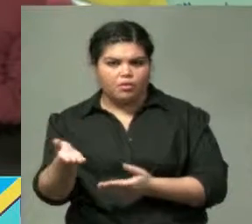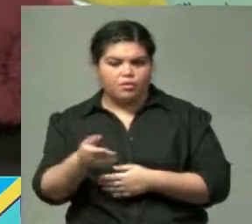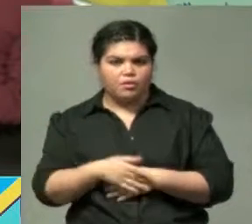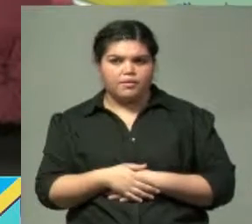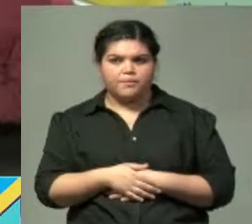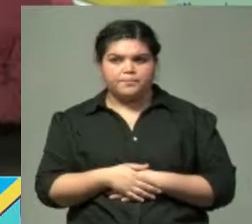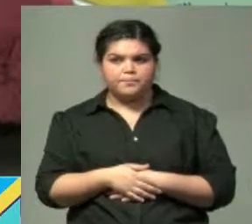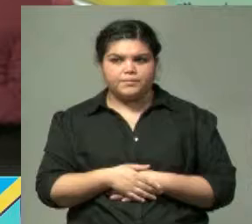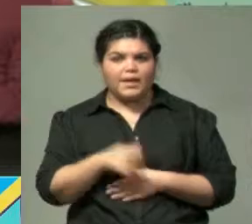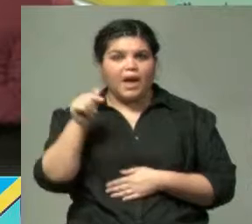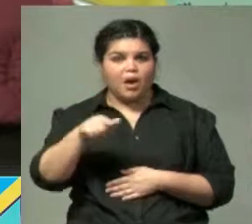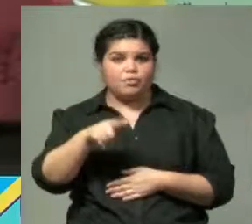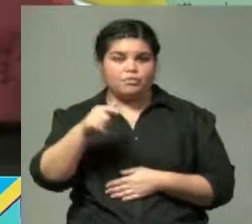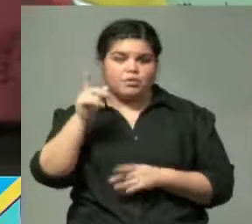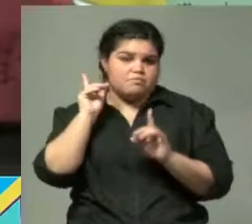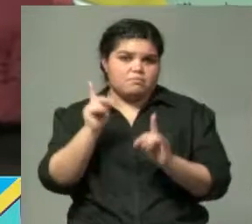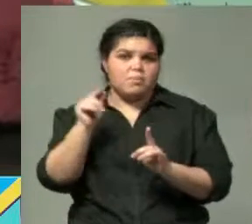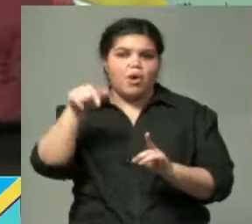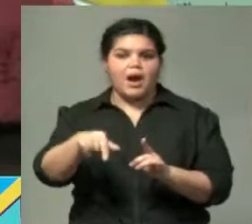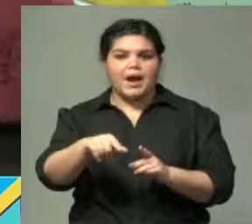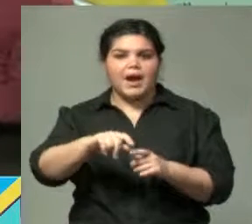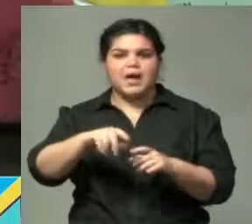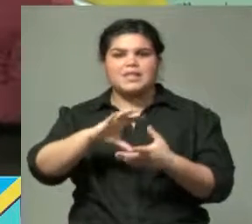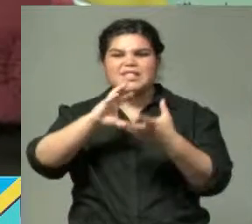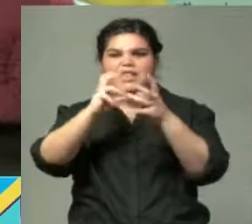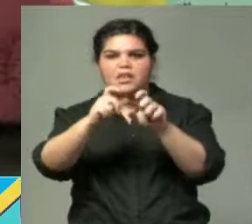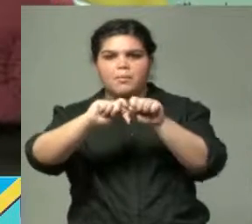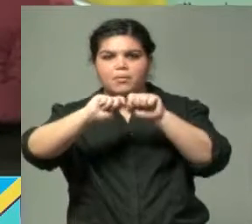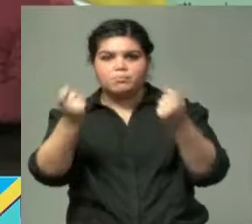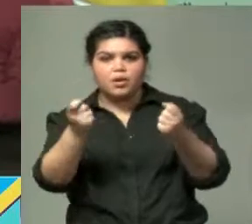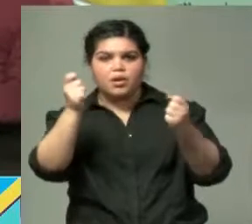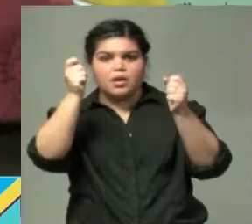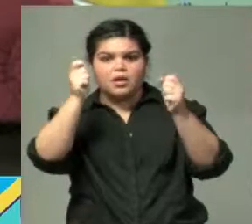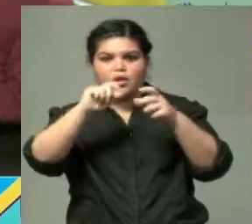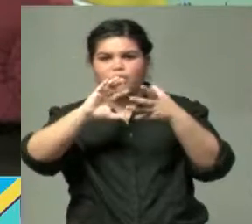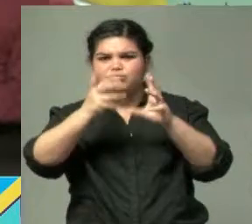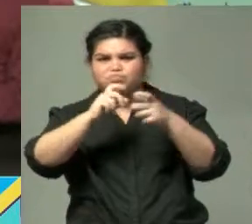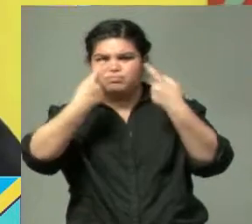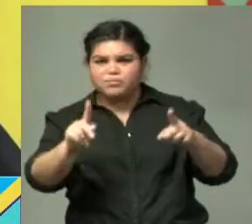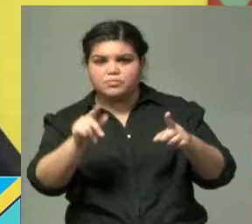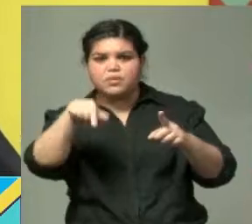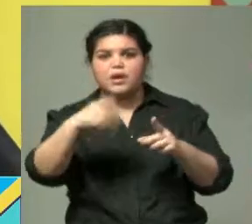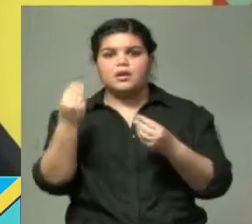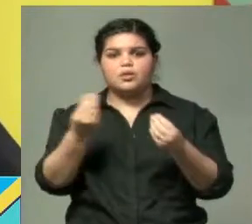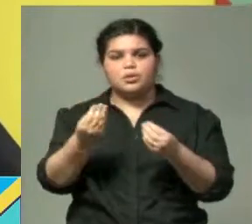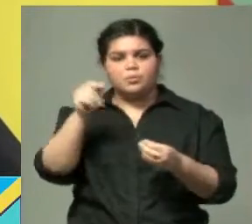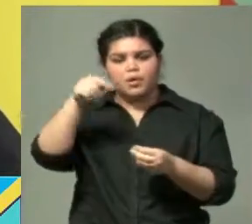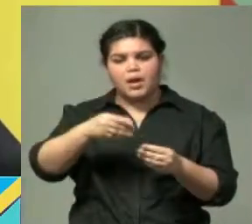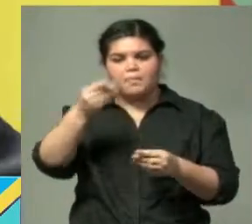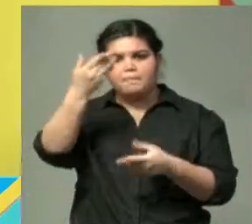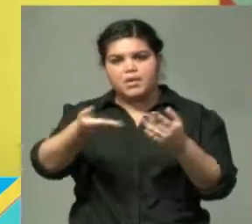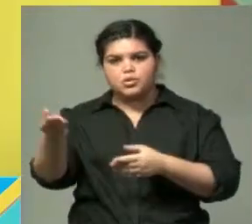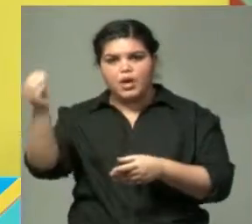esto es lo que estamos viendo hoy. Estamos viendo el quiebre de un sistema y la desaparición de un esquema de incorporación de